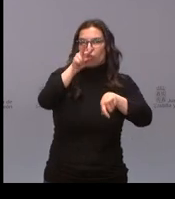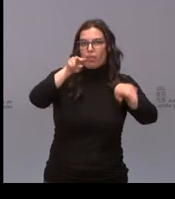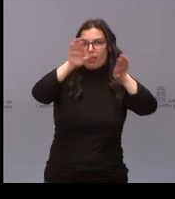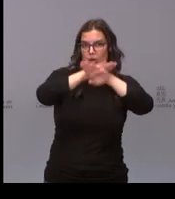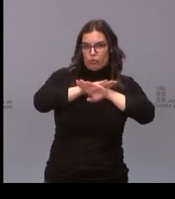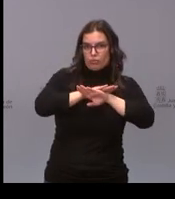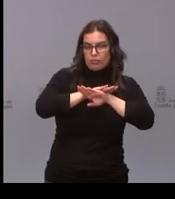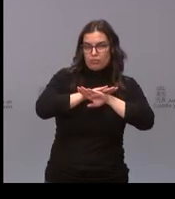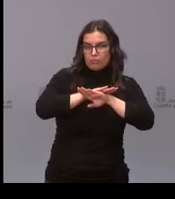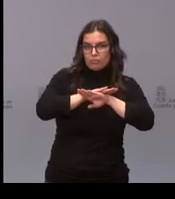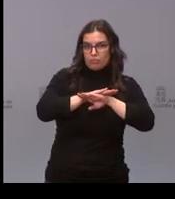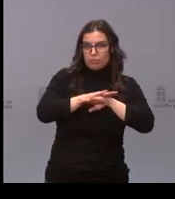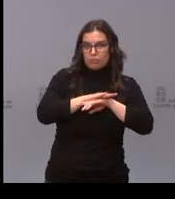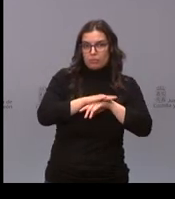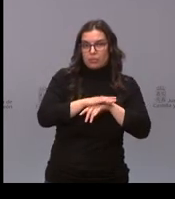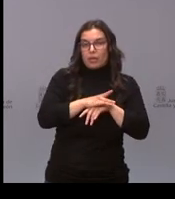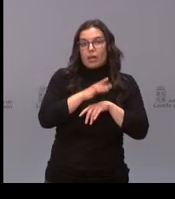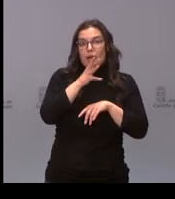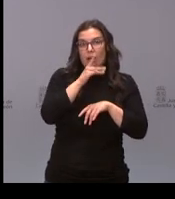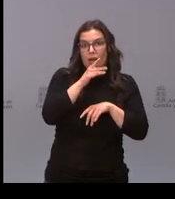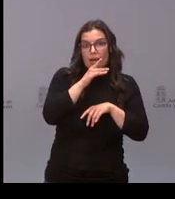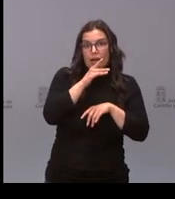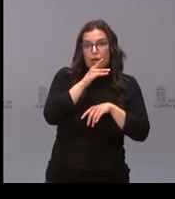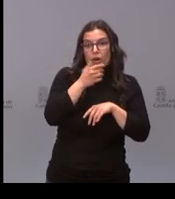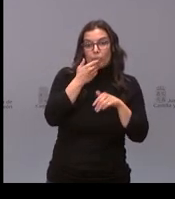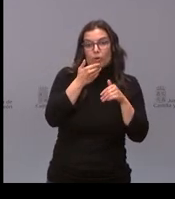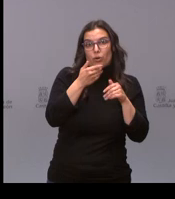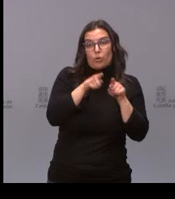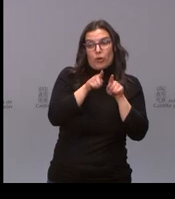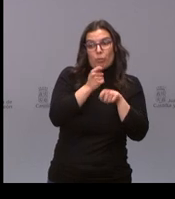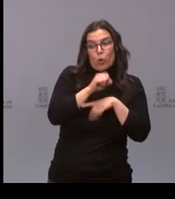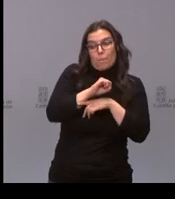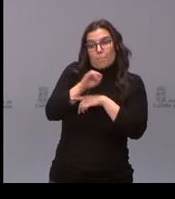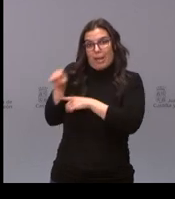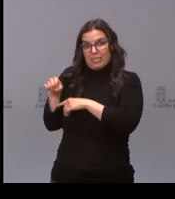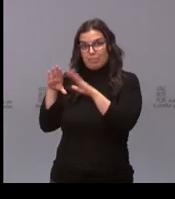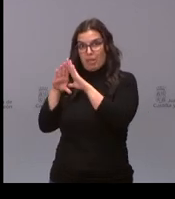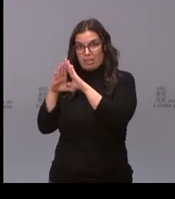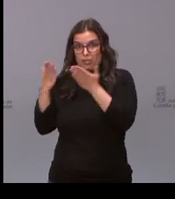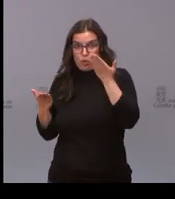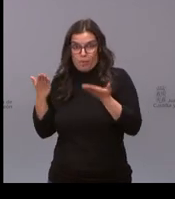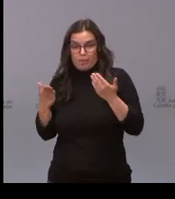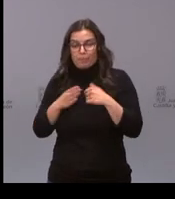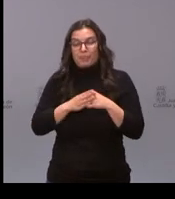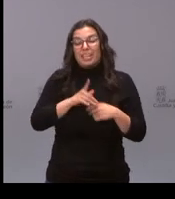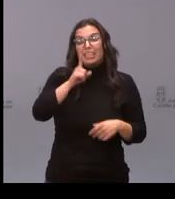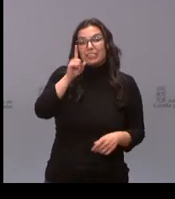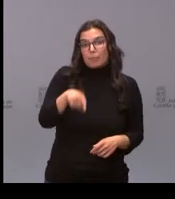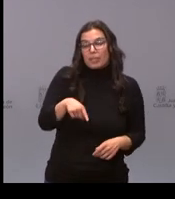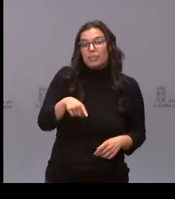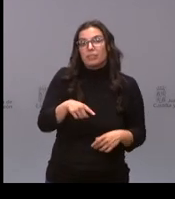un poquito más aperturistas que la Comunidad Autónoma de Madrid. También respecto